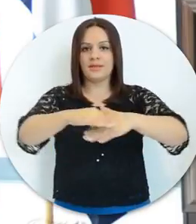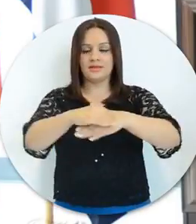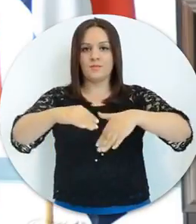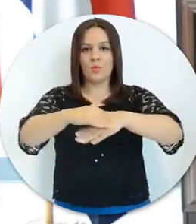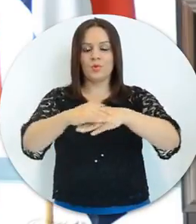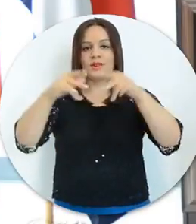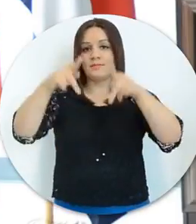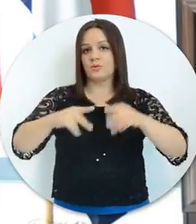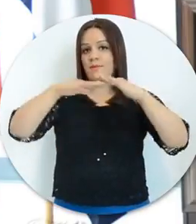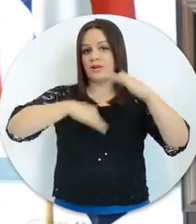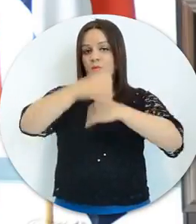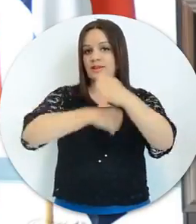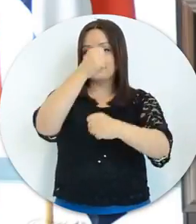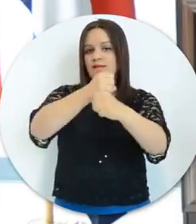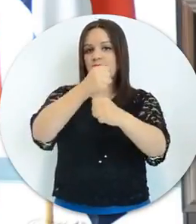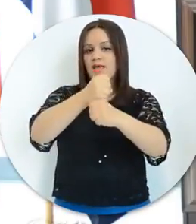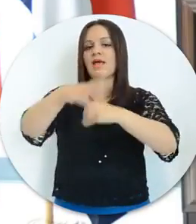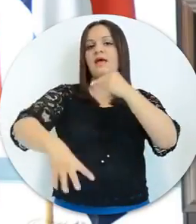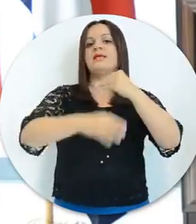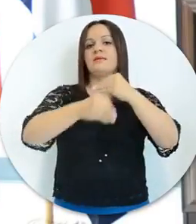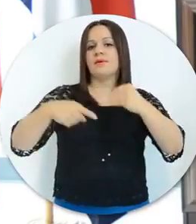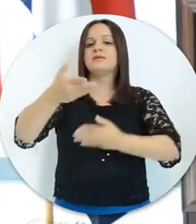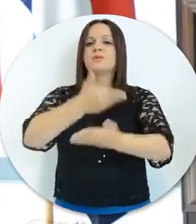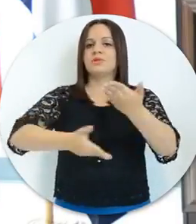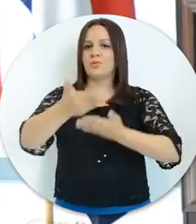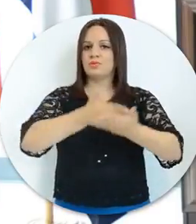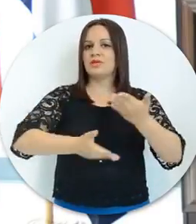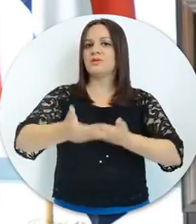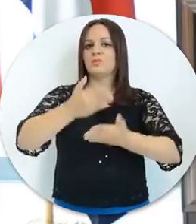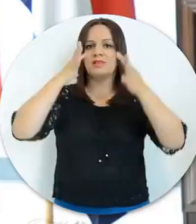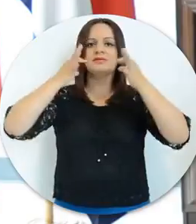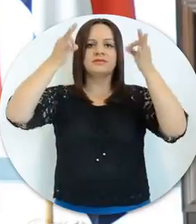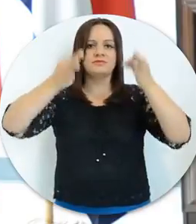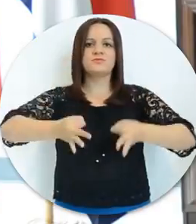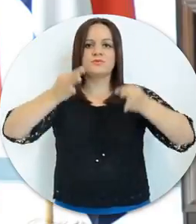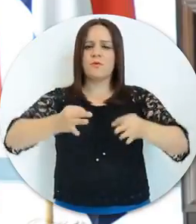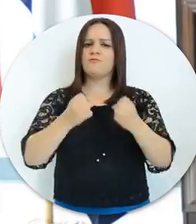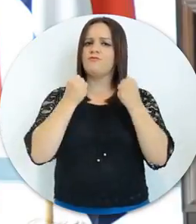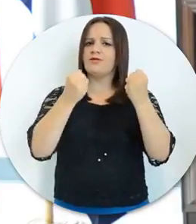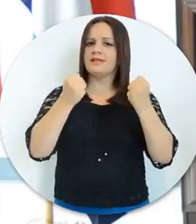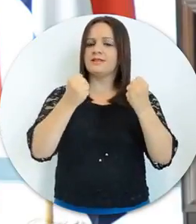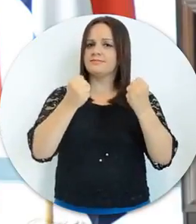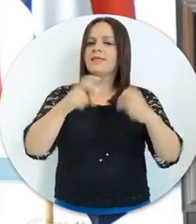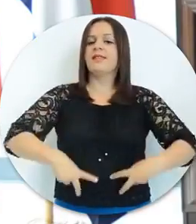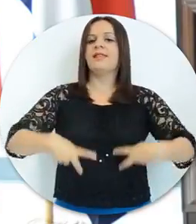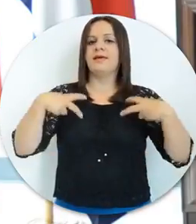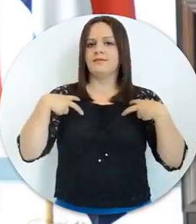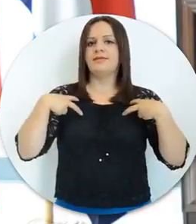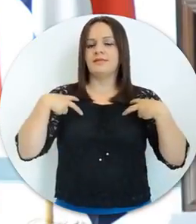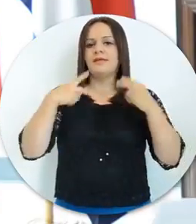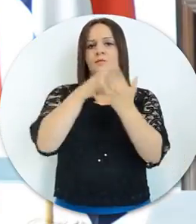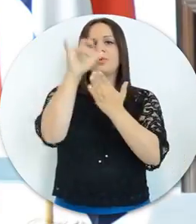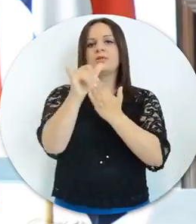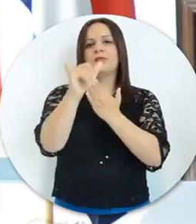matrimonio a las personas menores de edad, además estamos contribuyendo en una decisión de fortalecer la vida y en